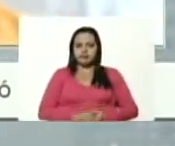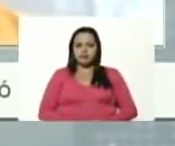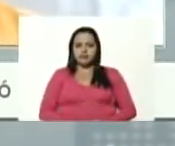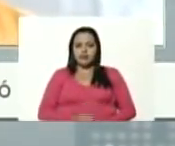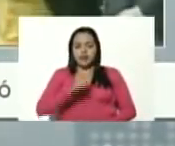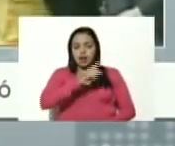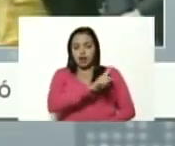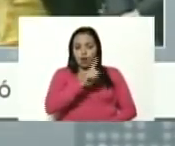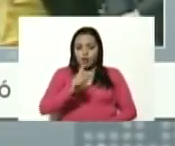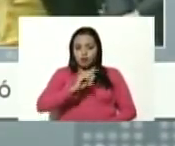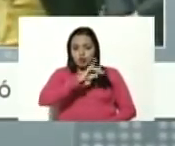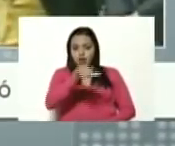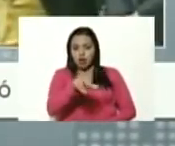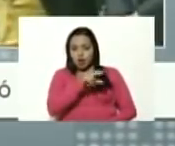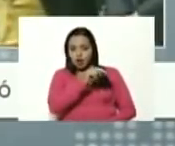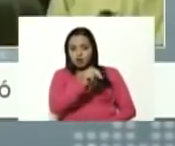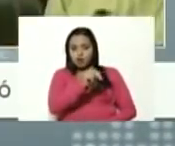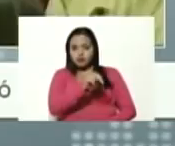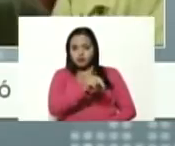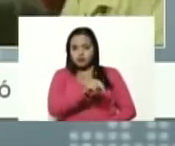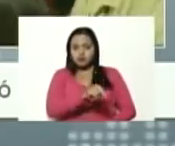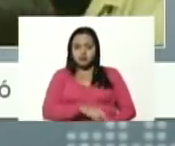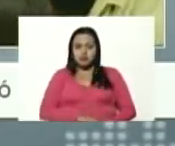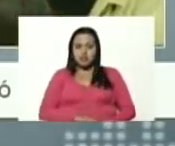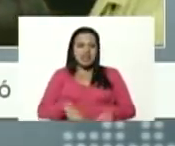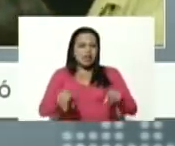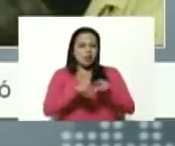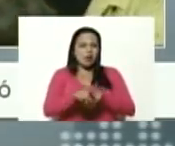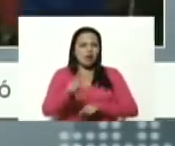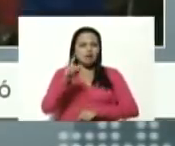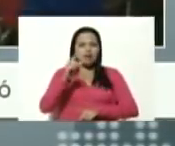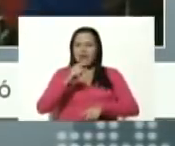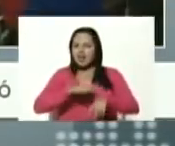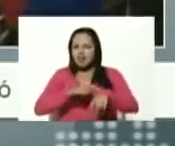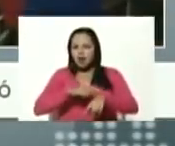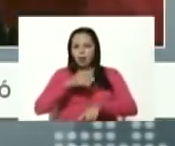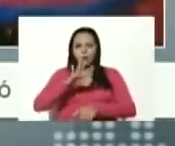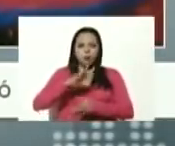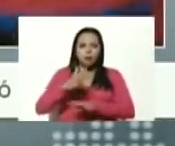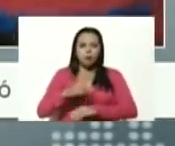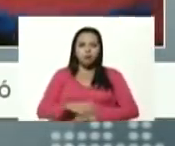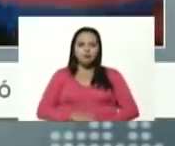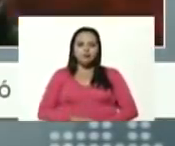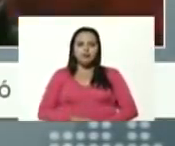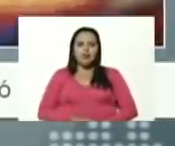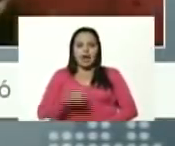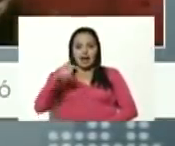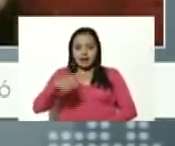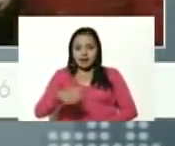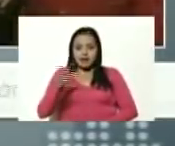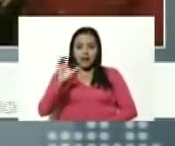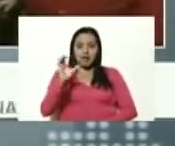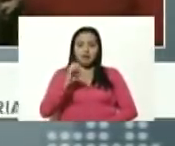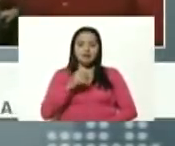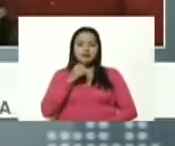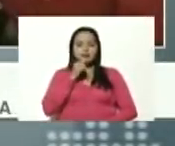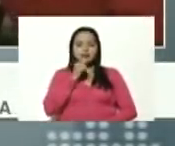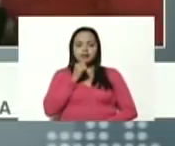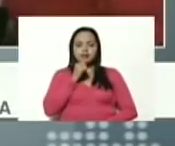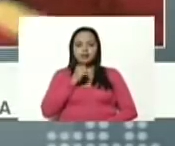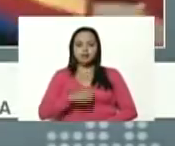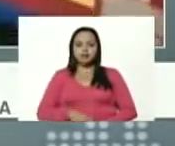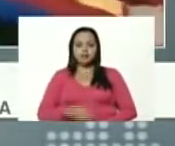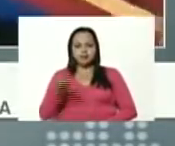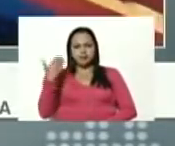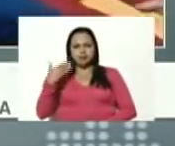11 de junio, exactamente un día como hoy, a esta hora, aquí en esta ciudad de Caracas,